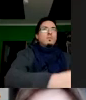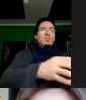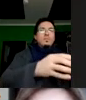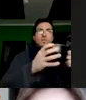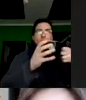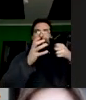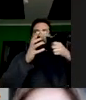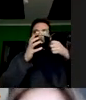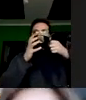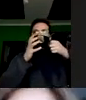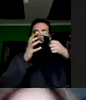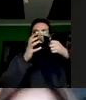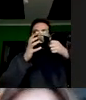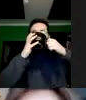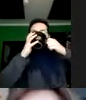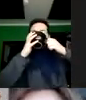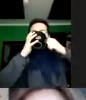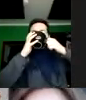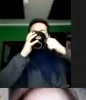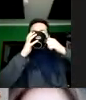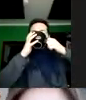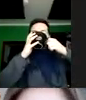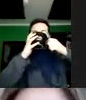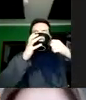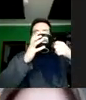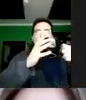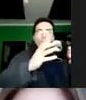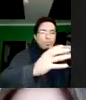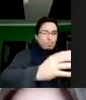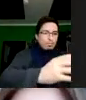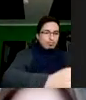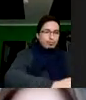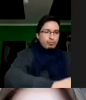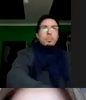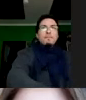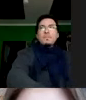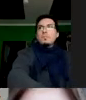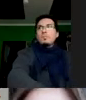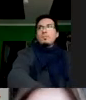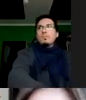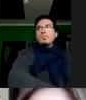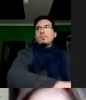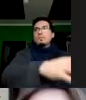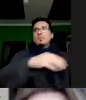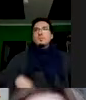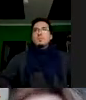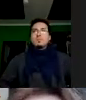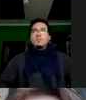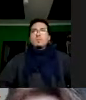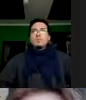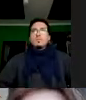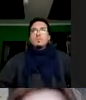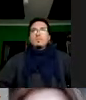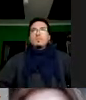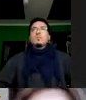Profesor, a mí me pareció, yo no tenía idea de esto, pero yo no me imaginaba que una losa terminada de un segundo piso medía 15